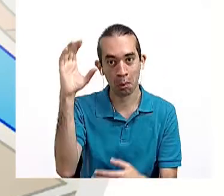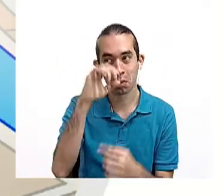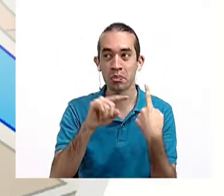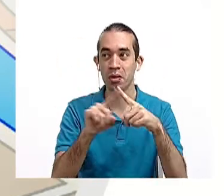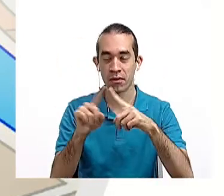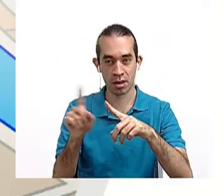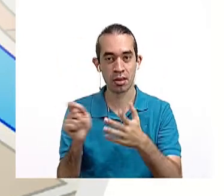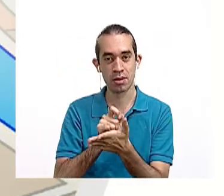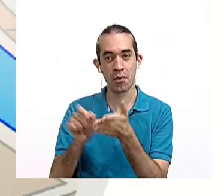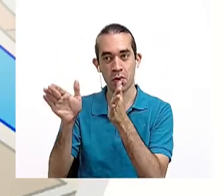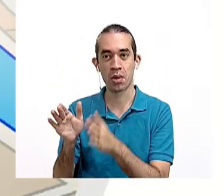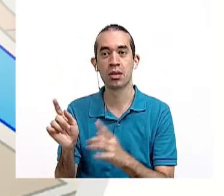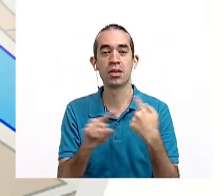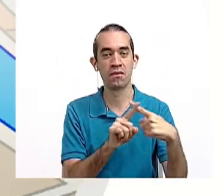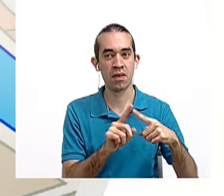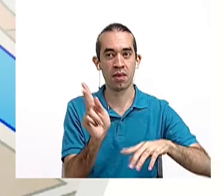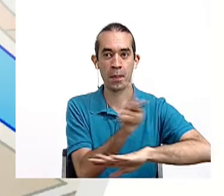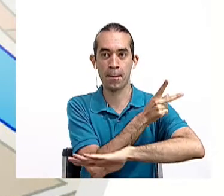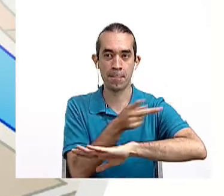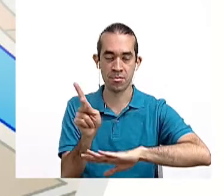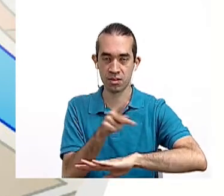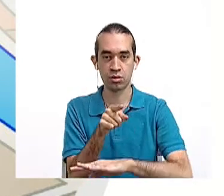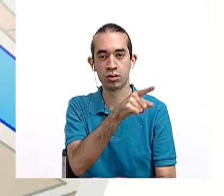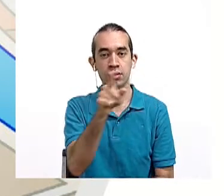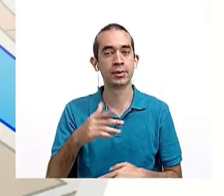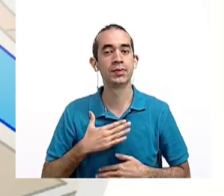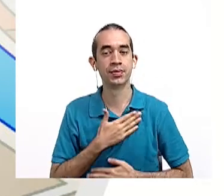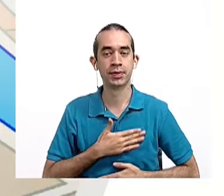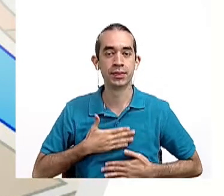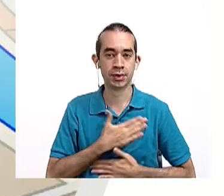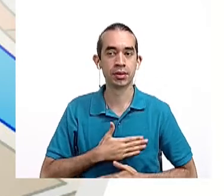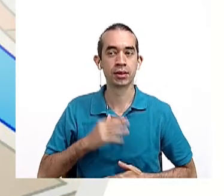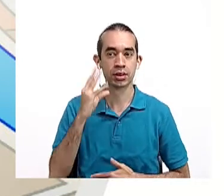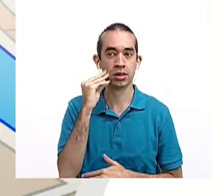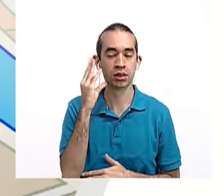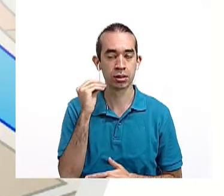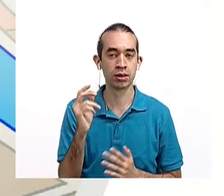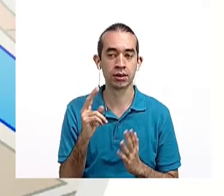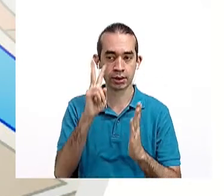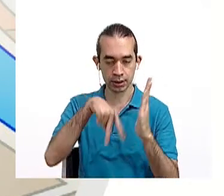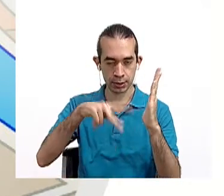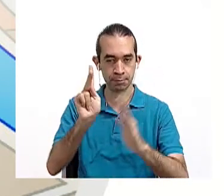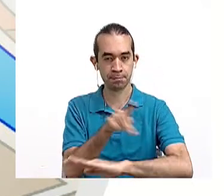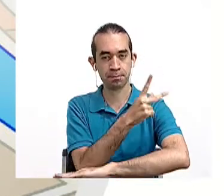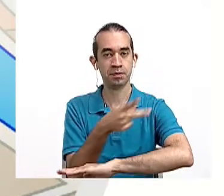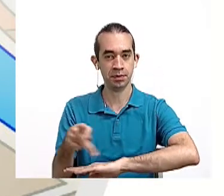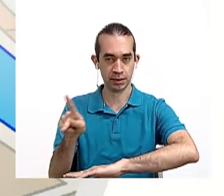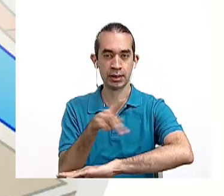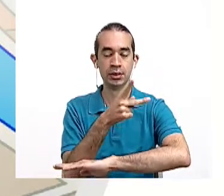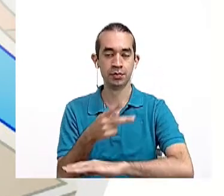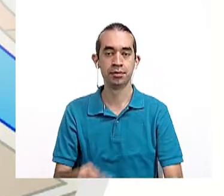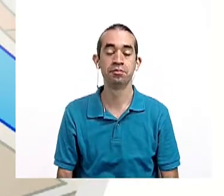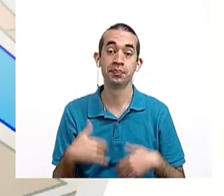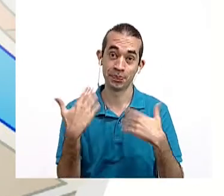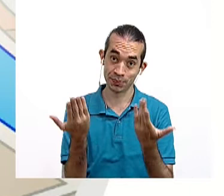diferentes autores y disfruten la experiencia de leer un texto poético.